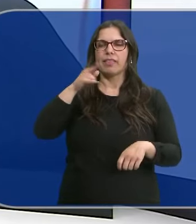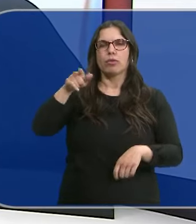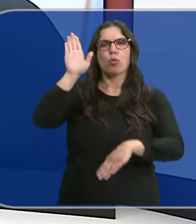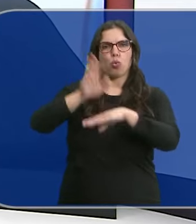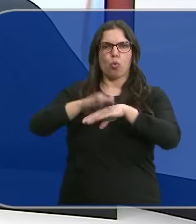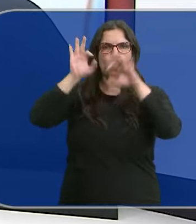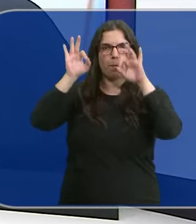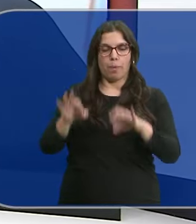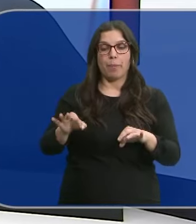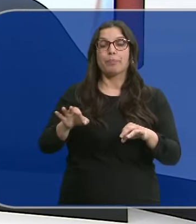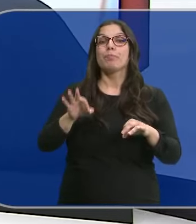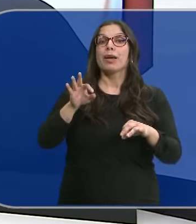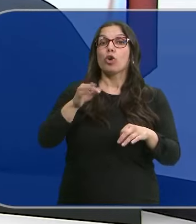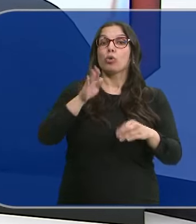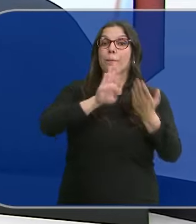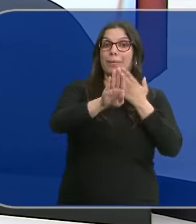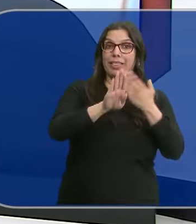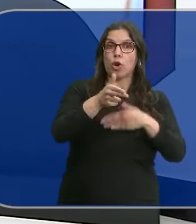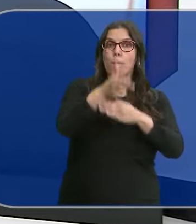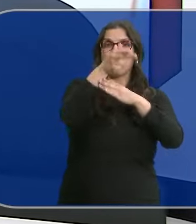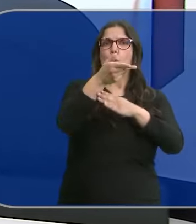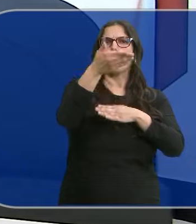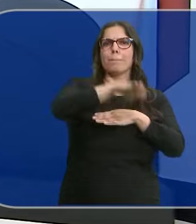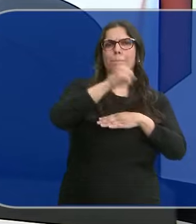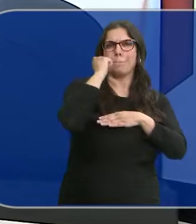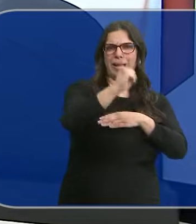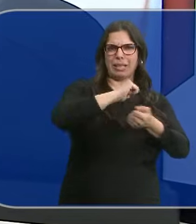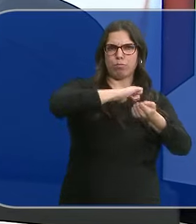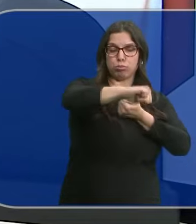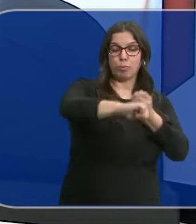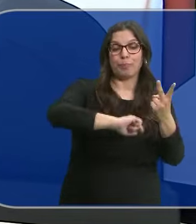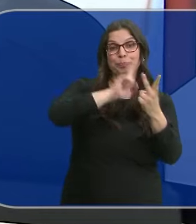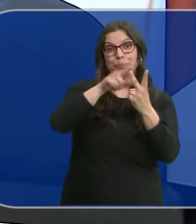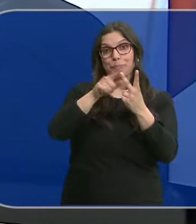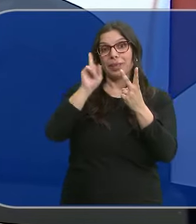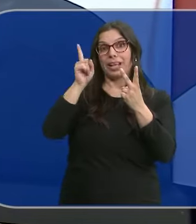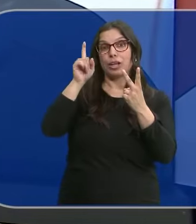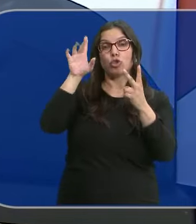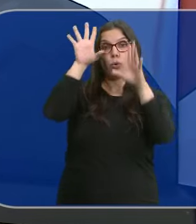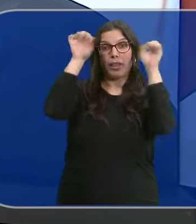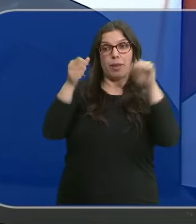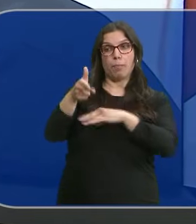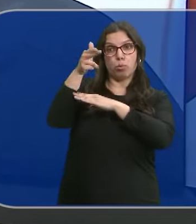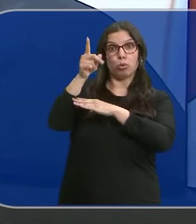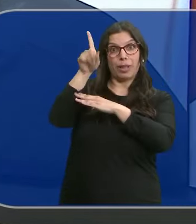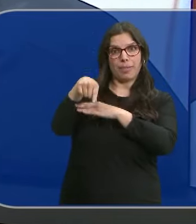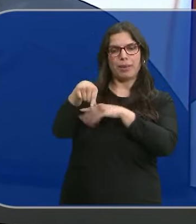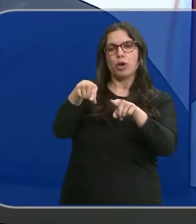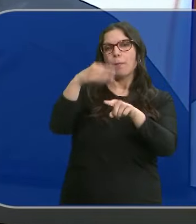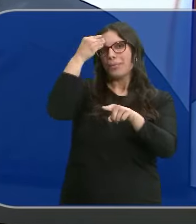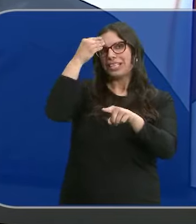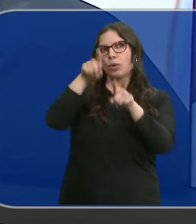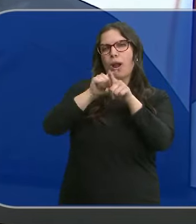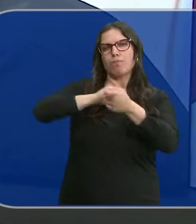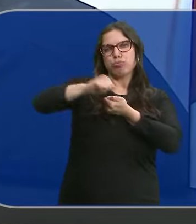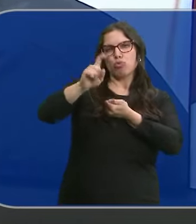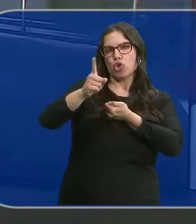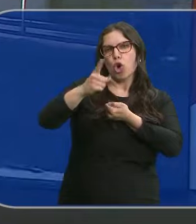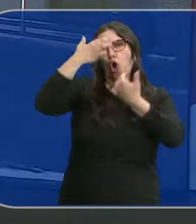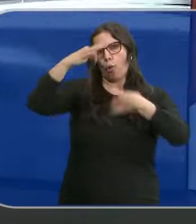sería culpable de asesinar a su vecino Dionisio. Pero en el caso del guardia civil, que también mató por un disparo, el jurado considera que fue